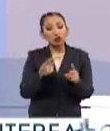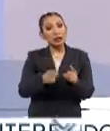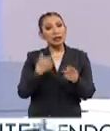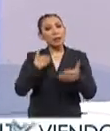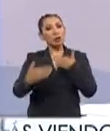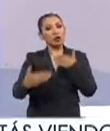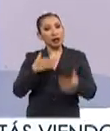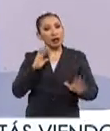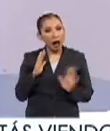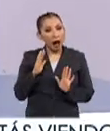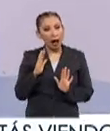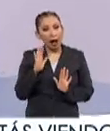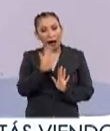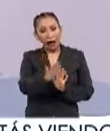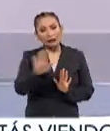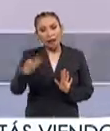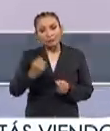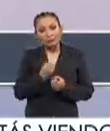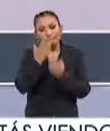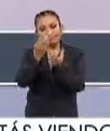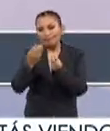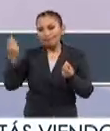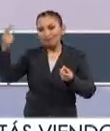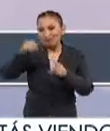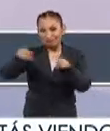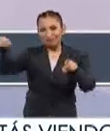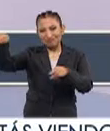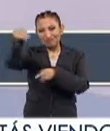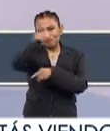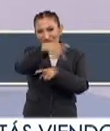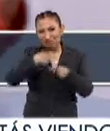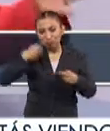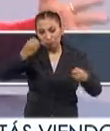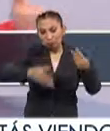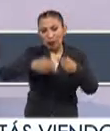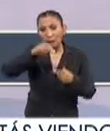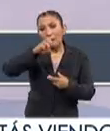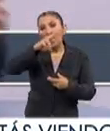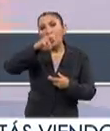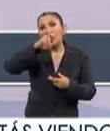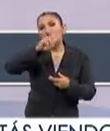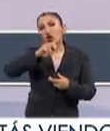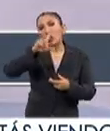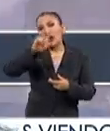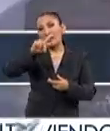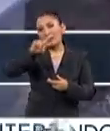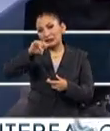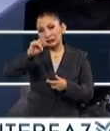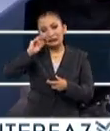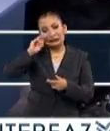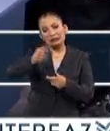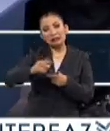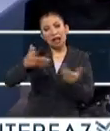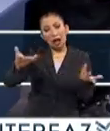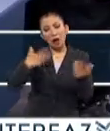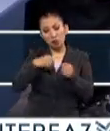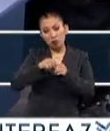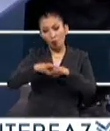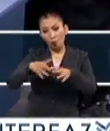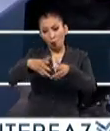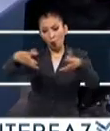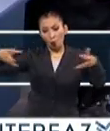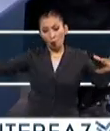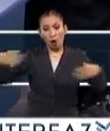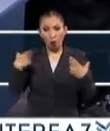contemporánea. Todas estas expresiones que a partir, digamos, de Mario Lavista han tenido una explosión